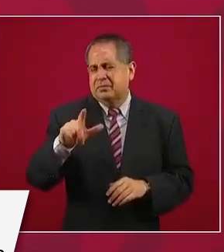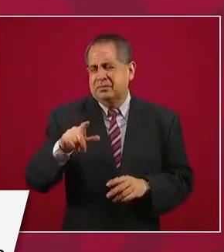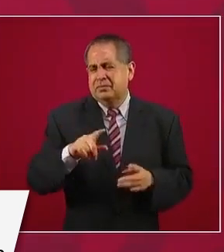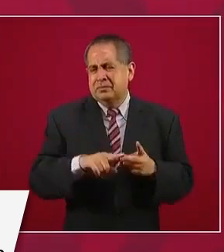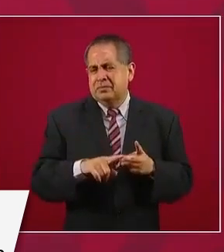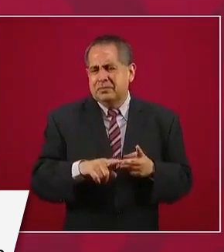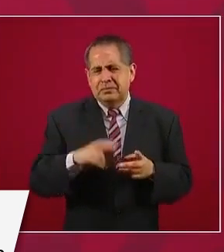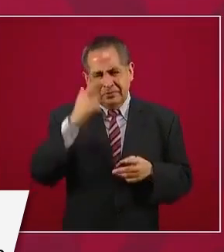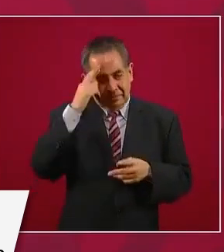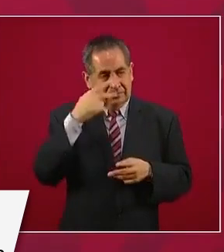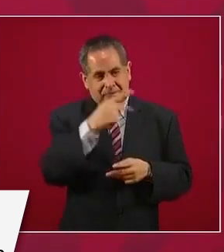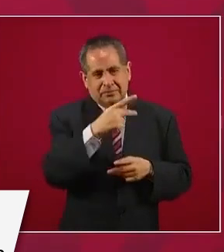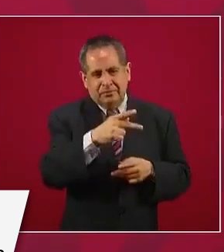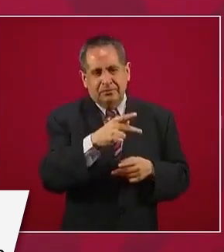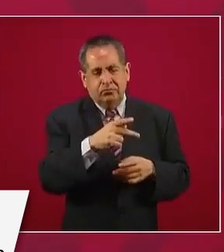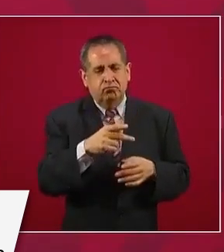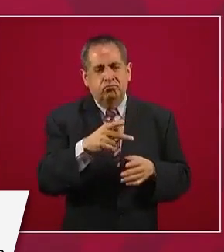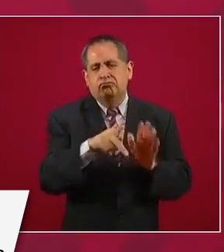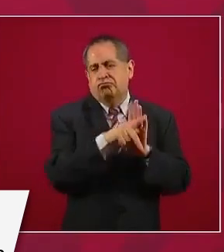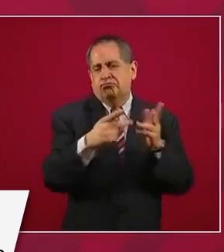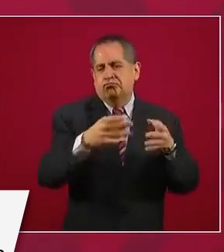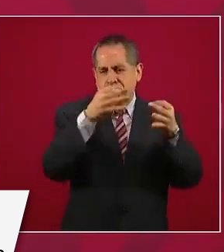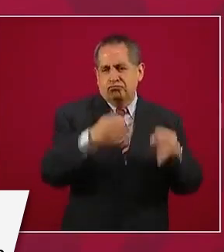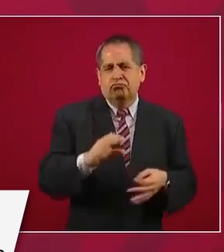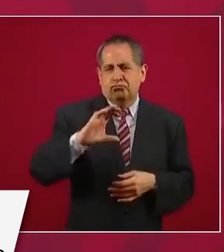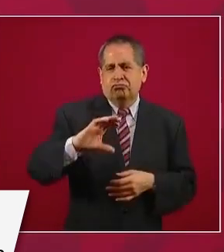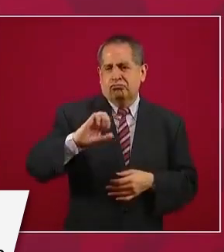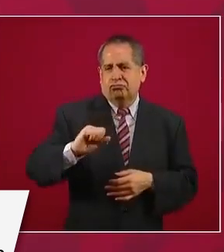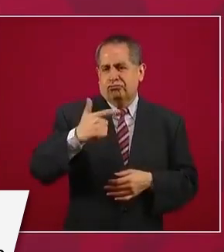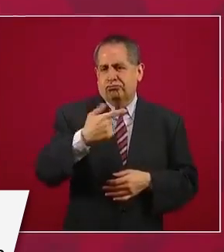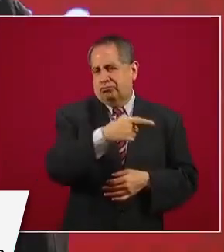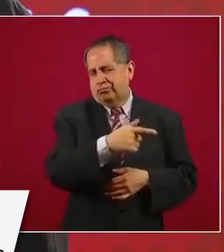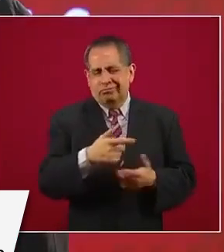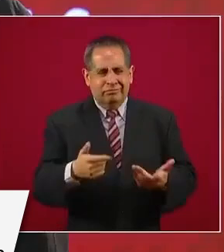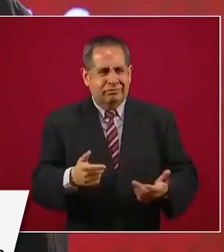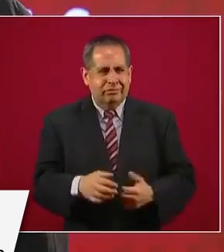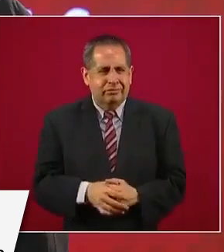del periódico oficial de Salinas, del gobierno de Salinas.